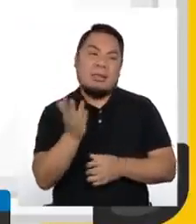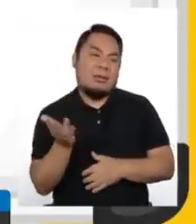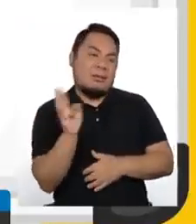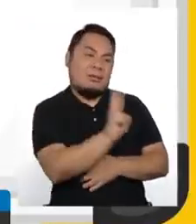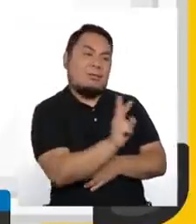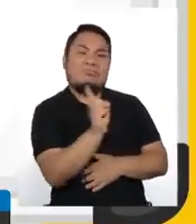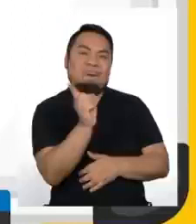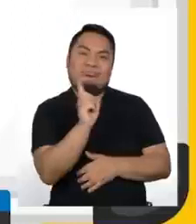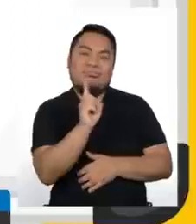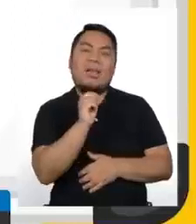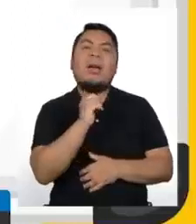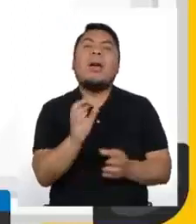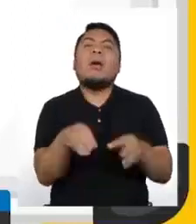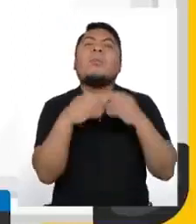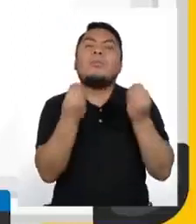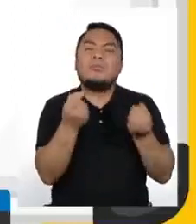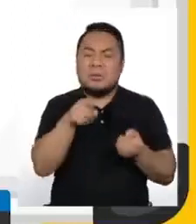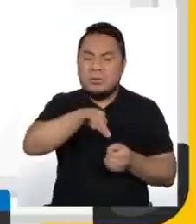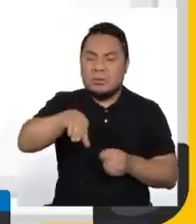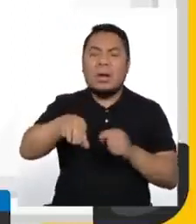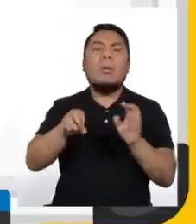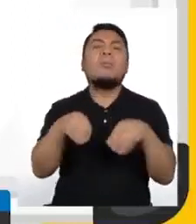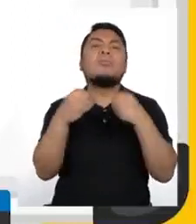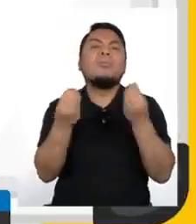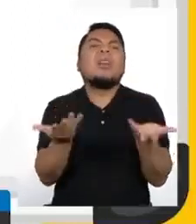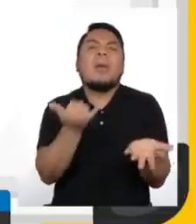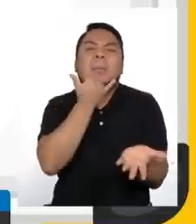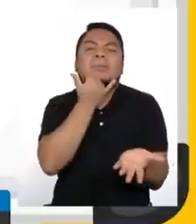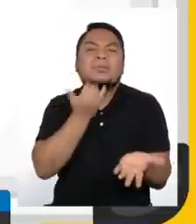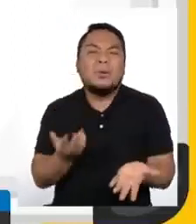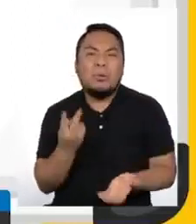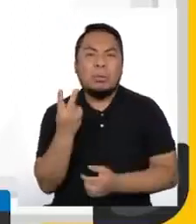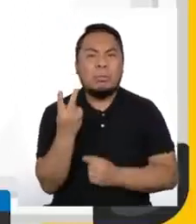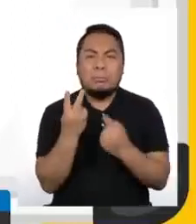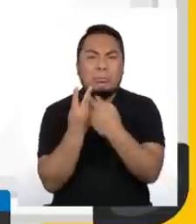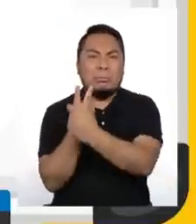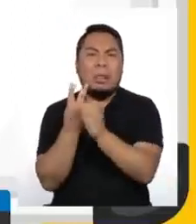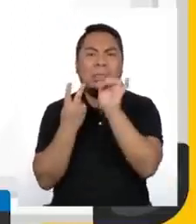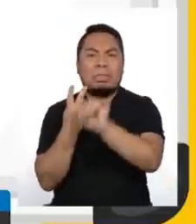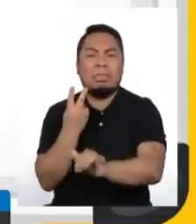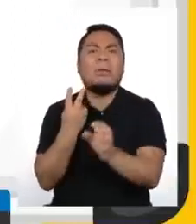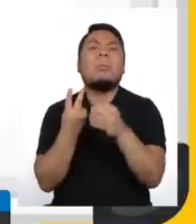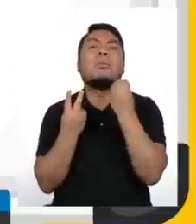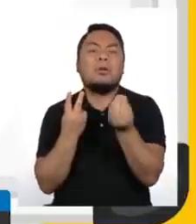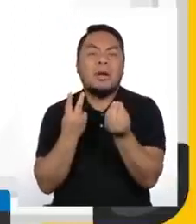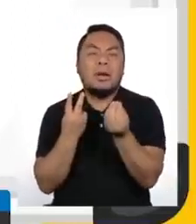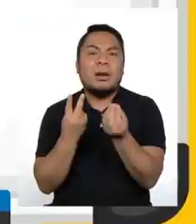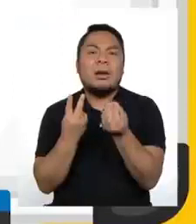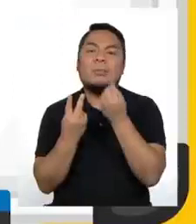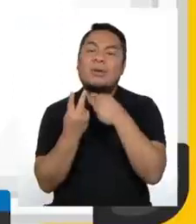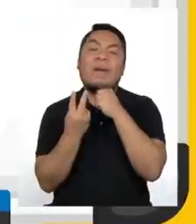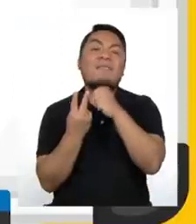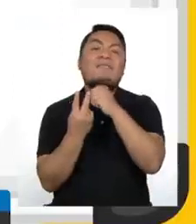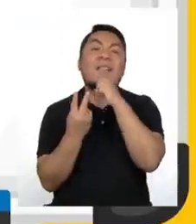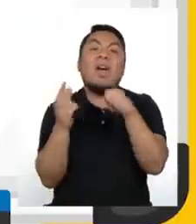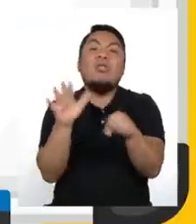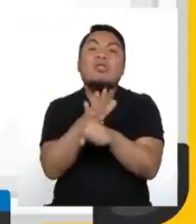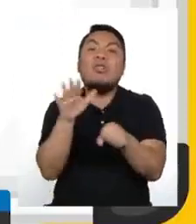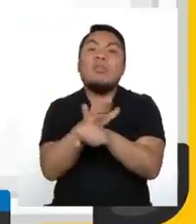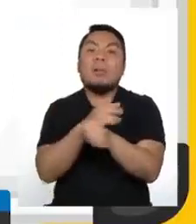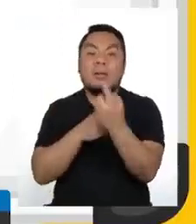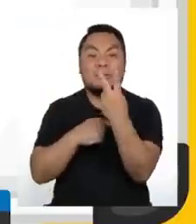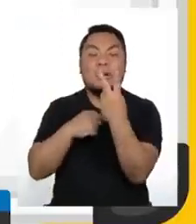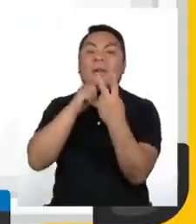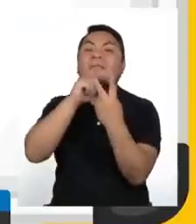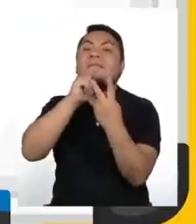intercambiar. ¿Por qué creen que pasó esto? Bien, porque no se completaron 5